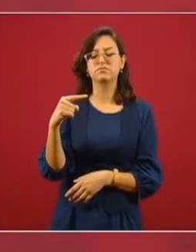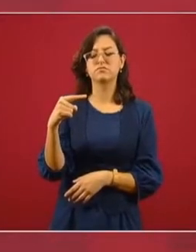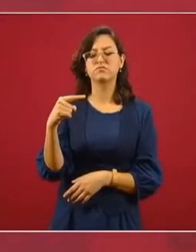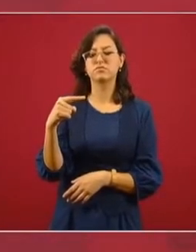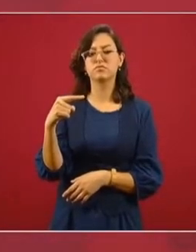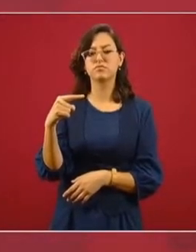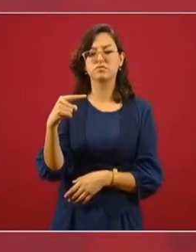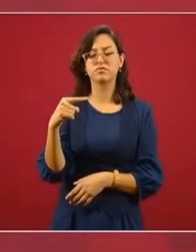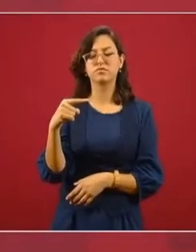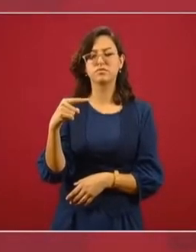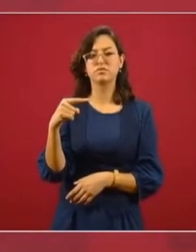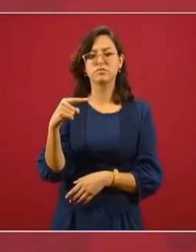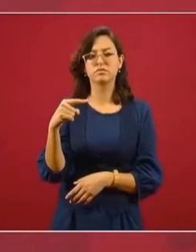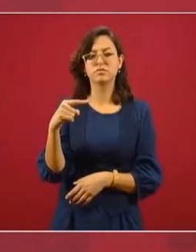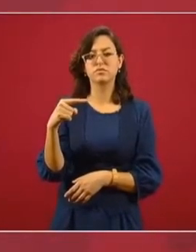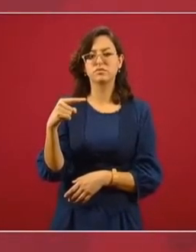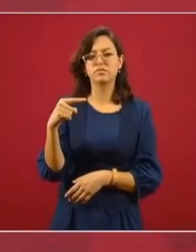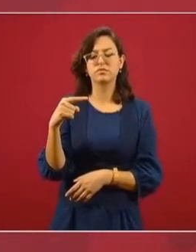no esté